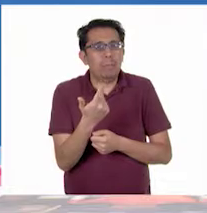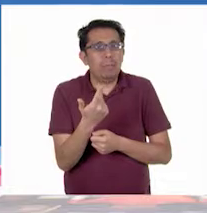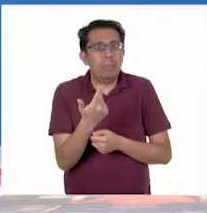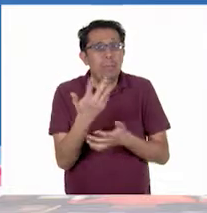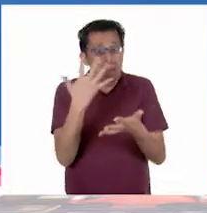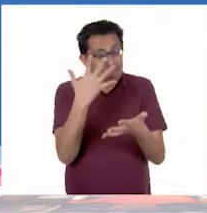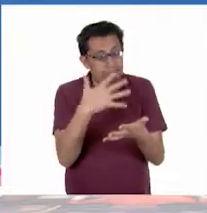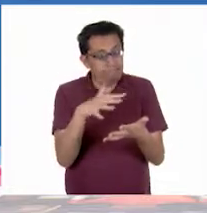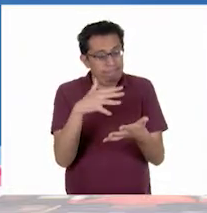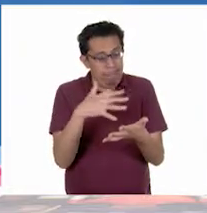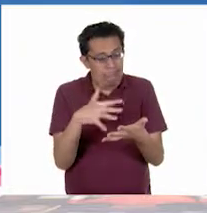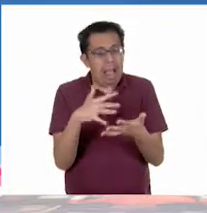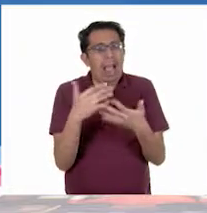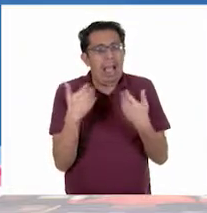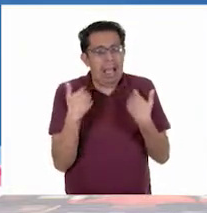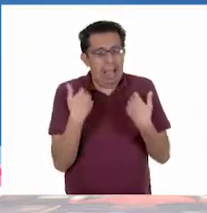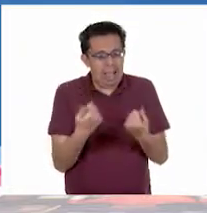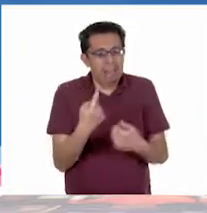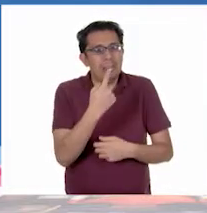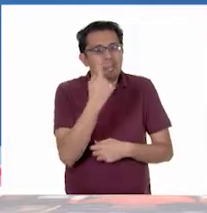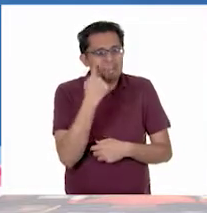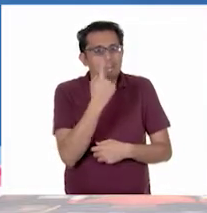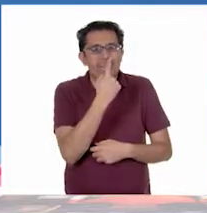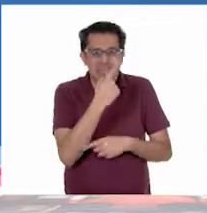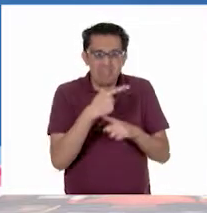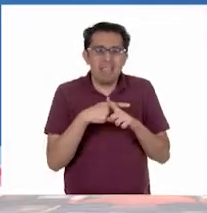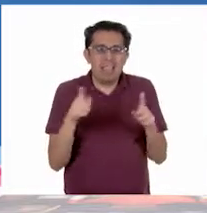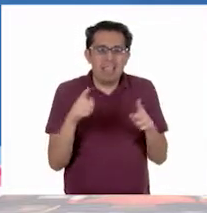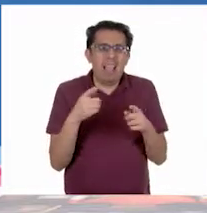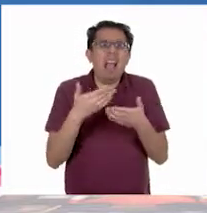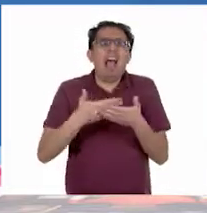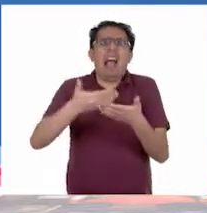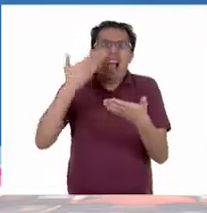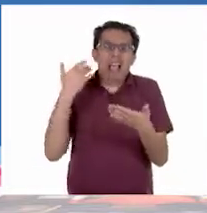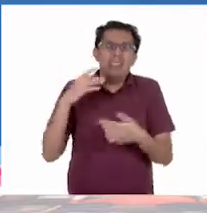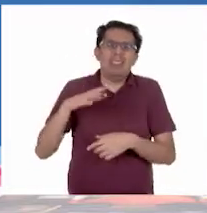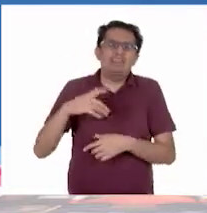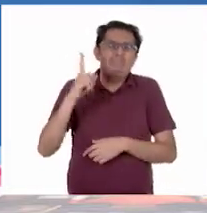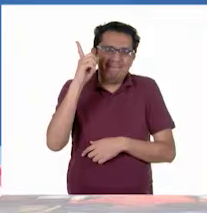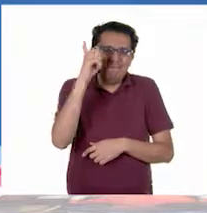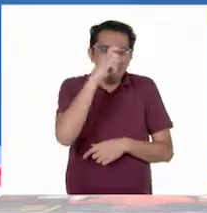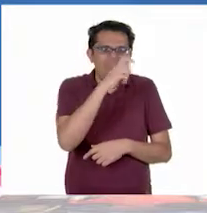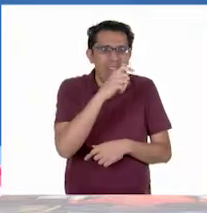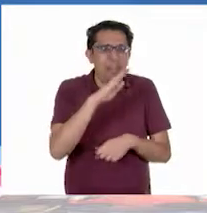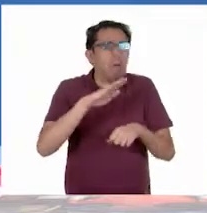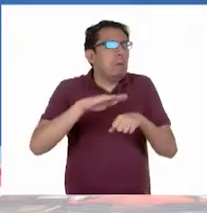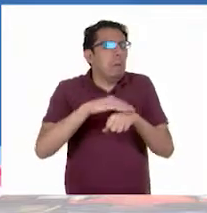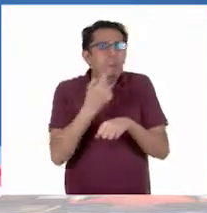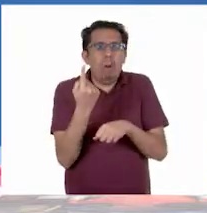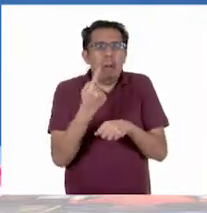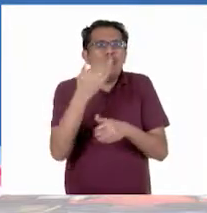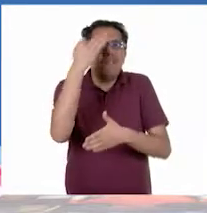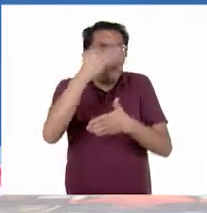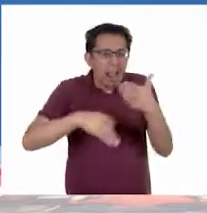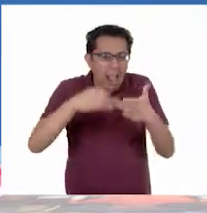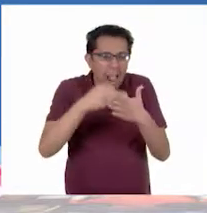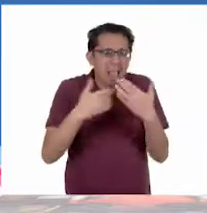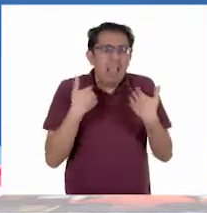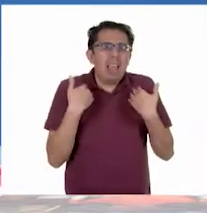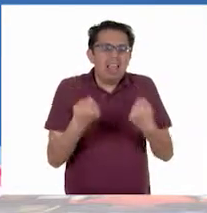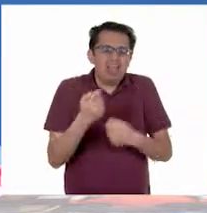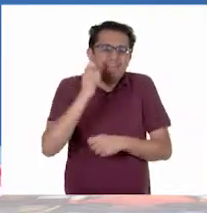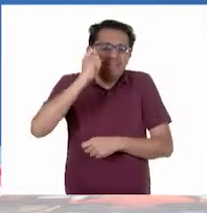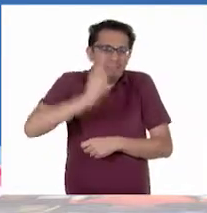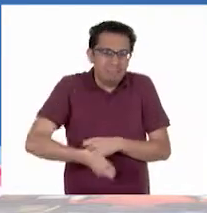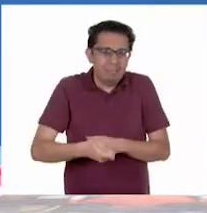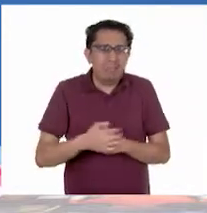los poemas, porque me costaba un poco de trabajo entenderlos, precisamente porque no entendía a qué se estaba refiriendo.